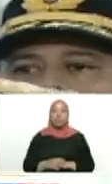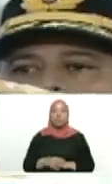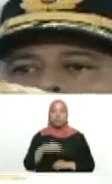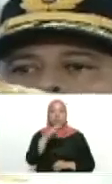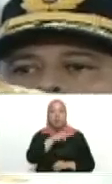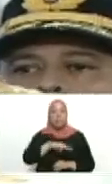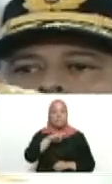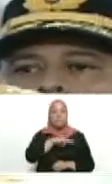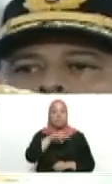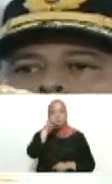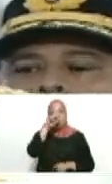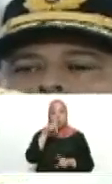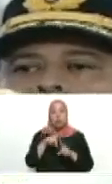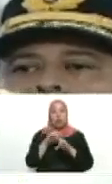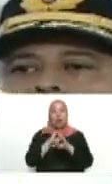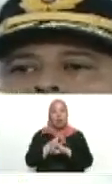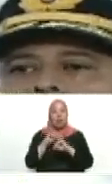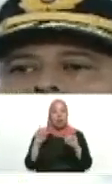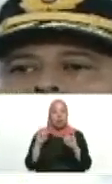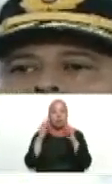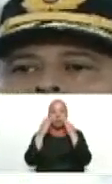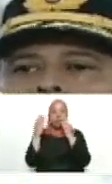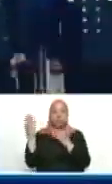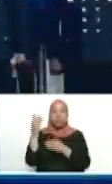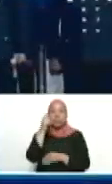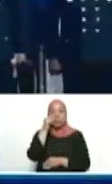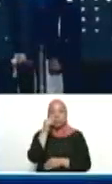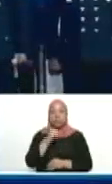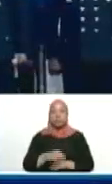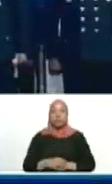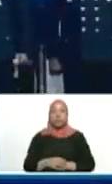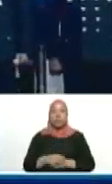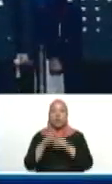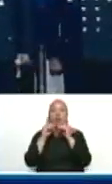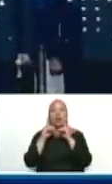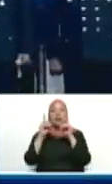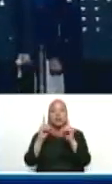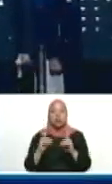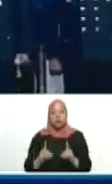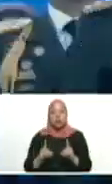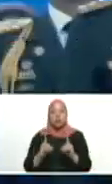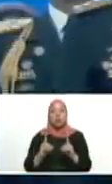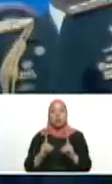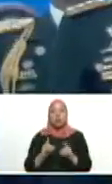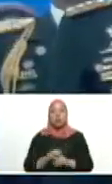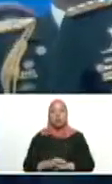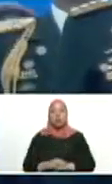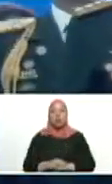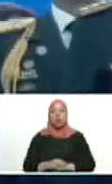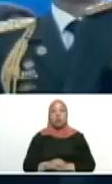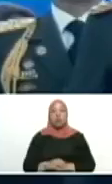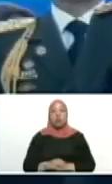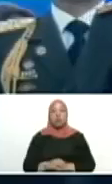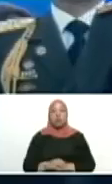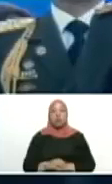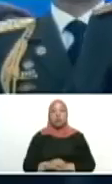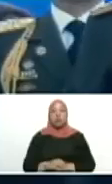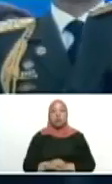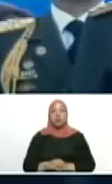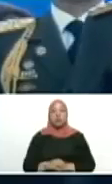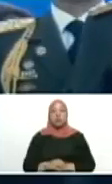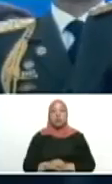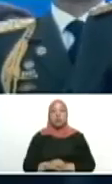Misión cumplida, Brito. Y he designado al almirante